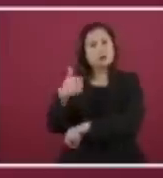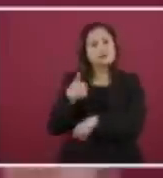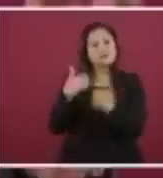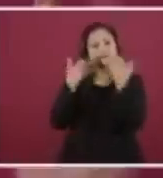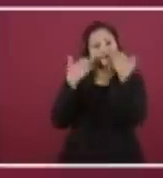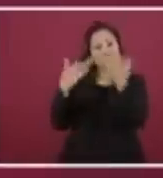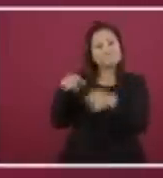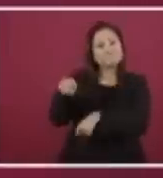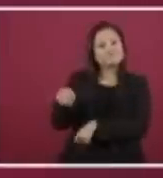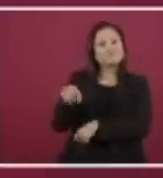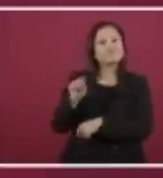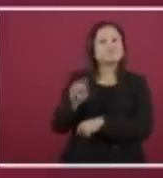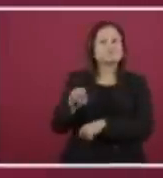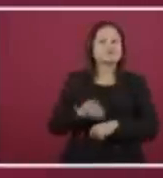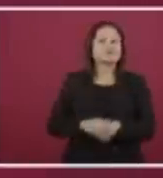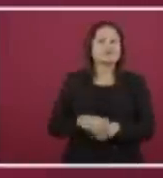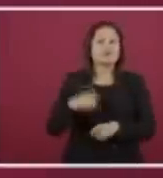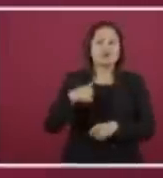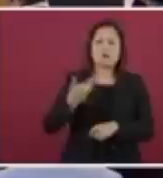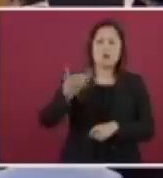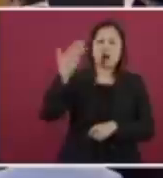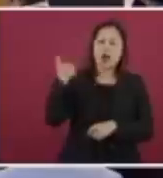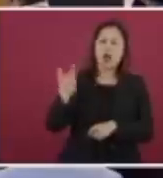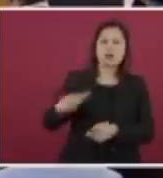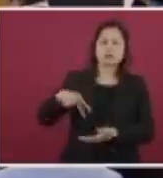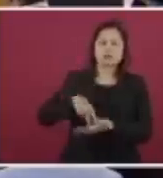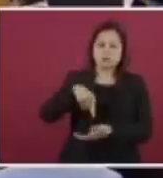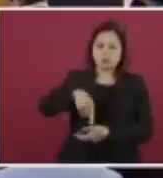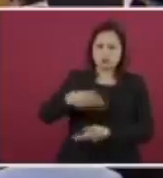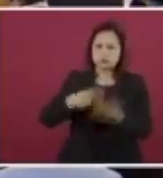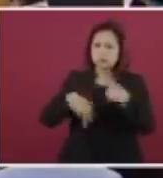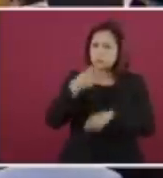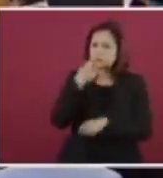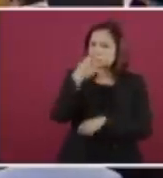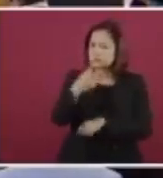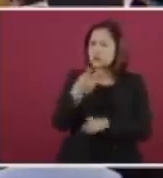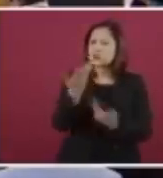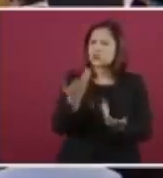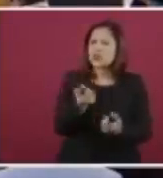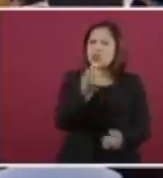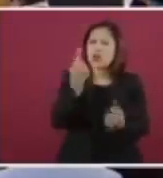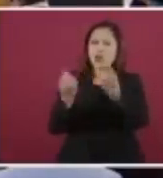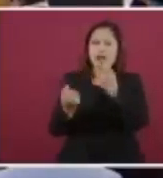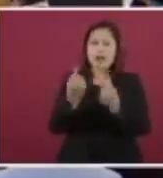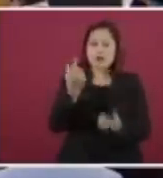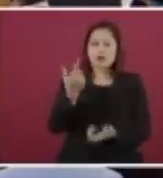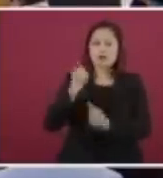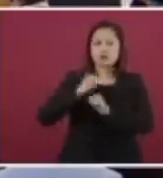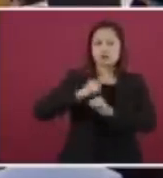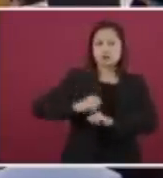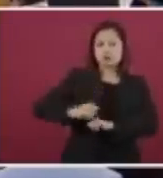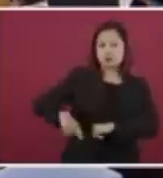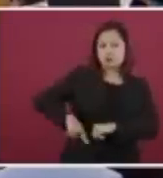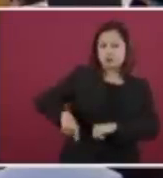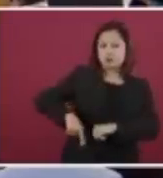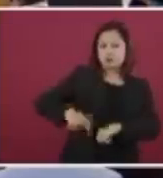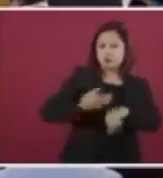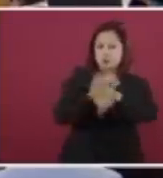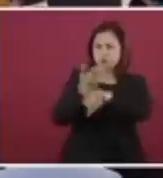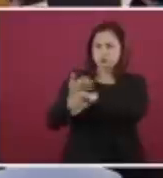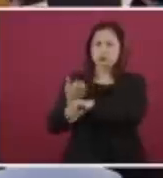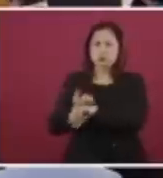Aquí una vez lo dije, que hay regidores que ganaban